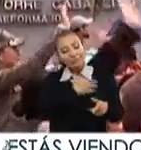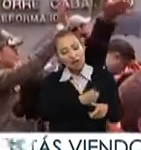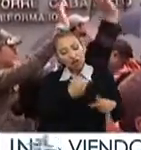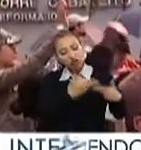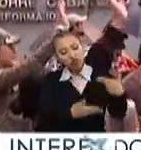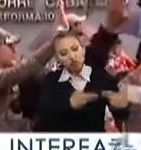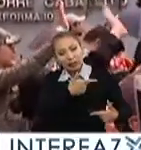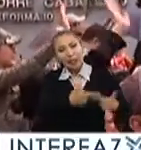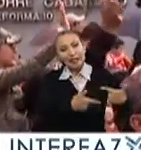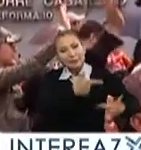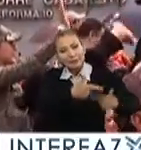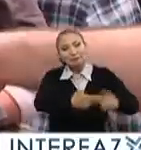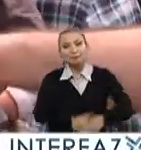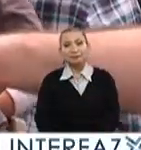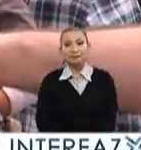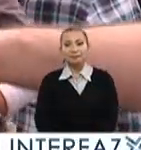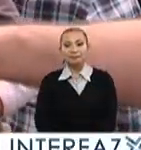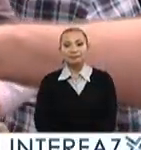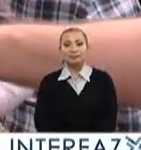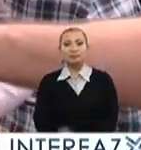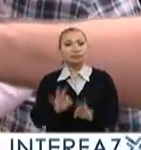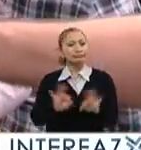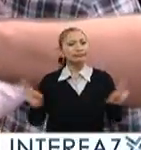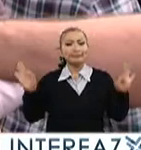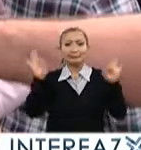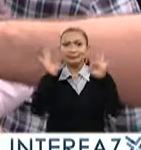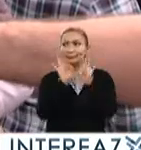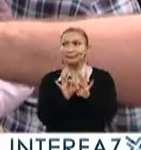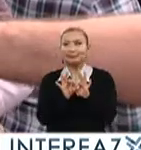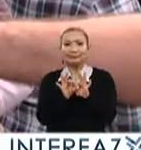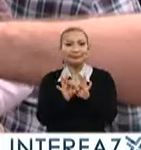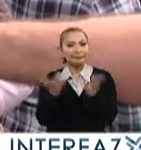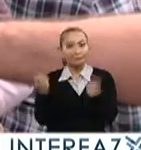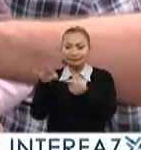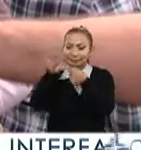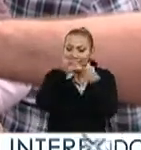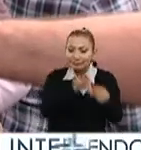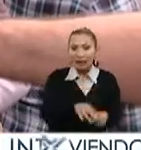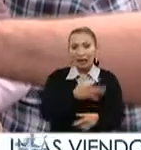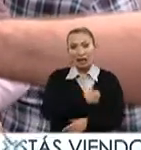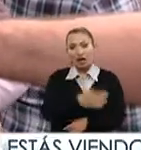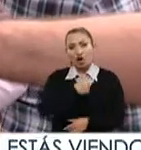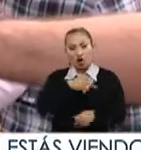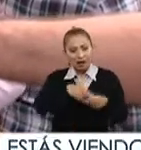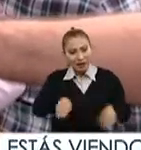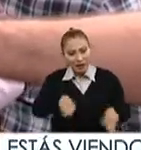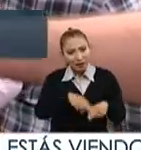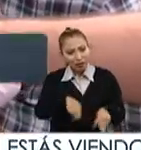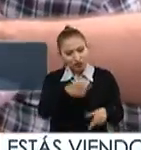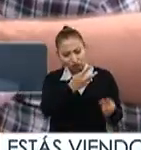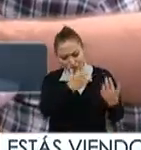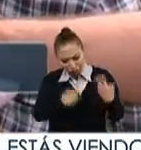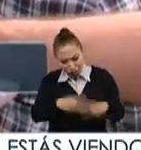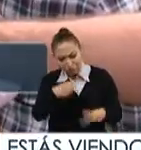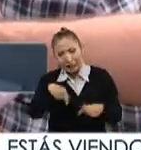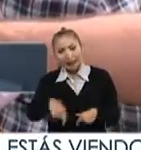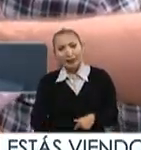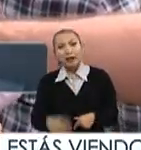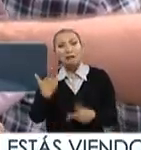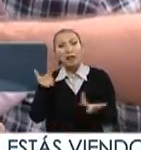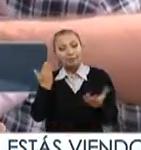de generación en generación. La importancia de traer a los hijos o a los nietos